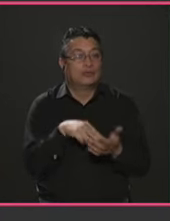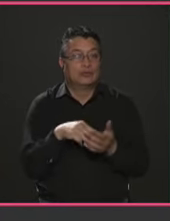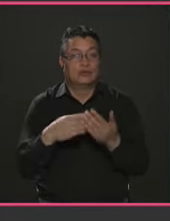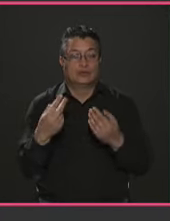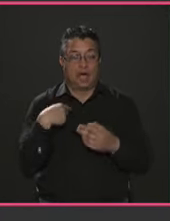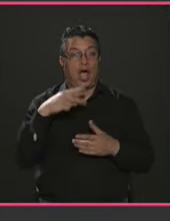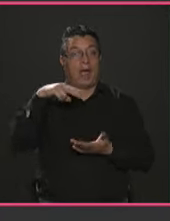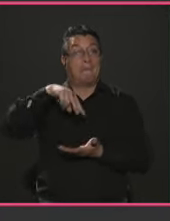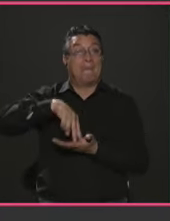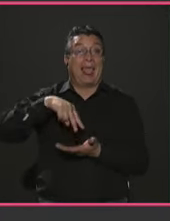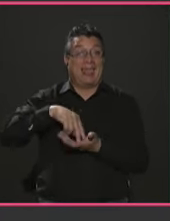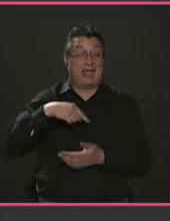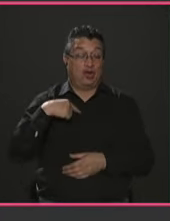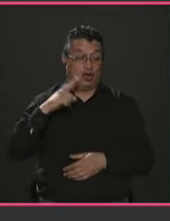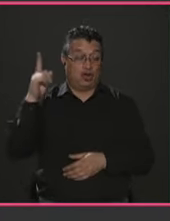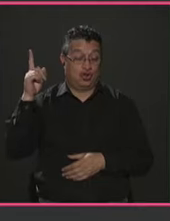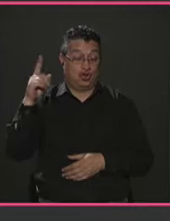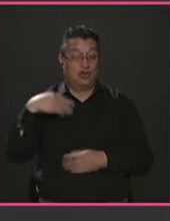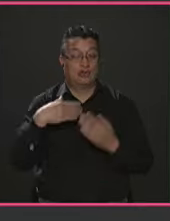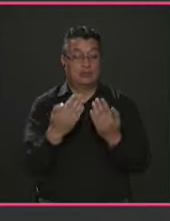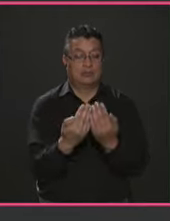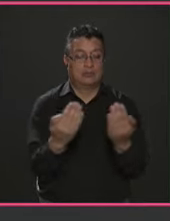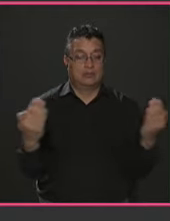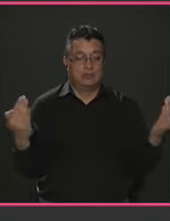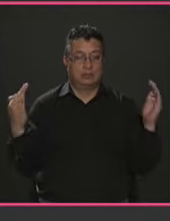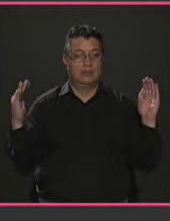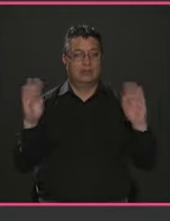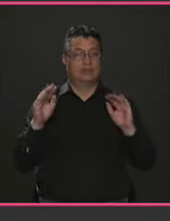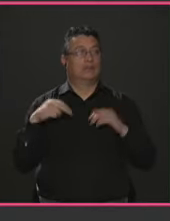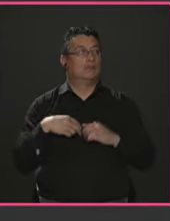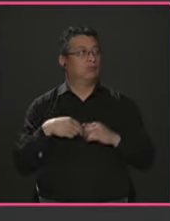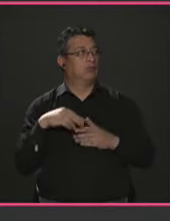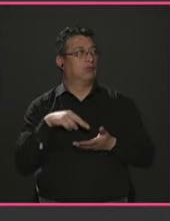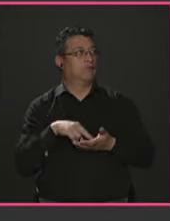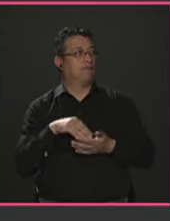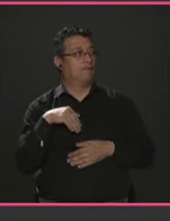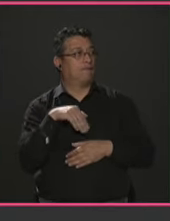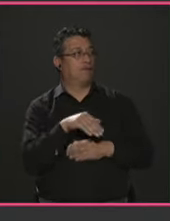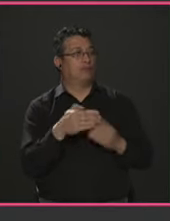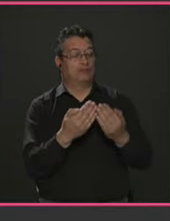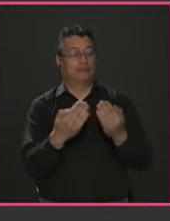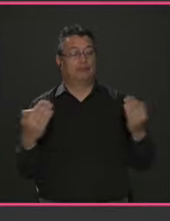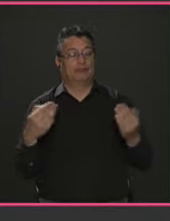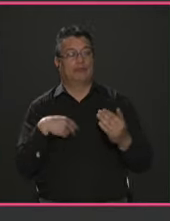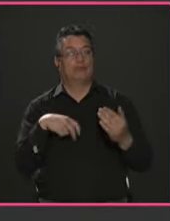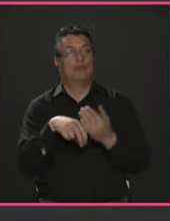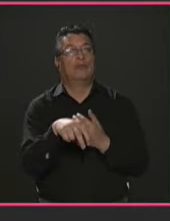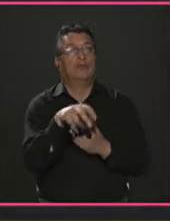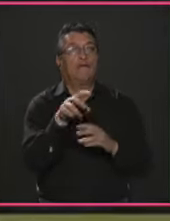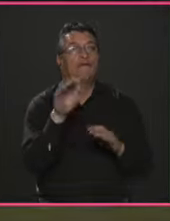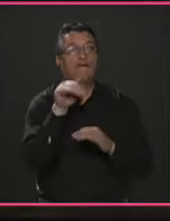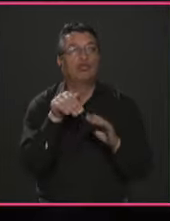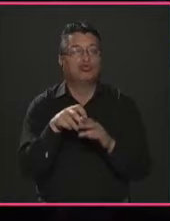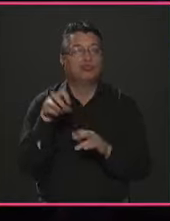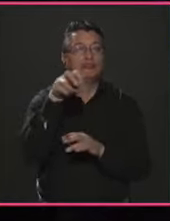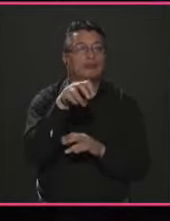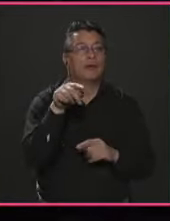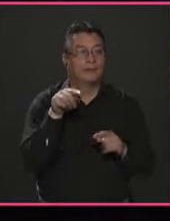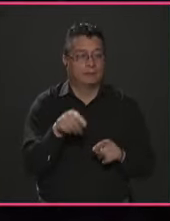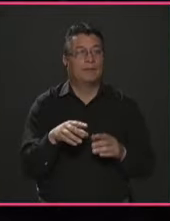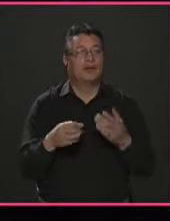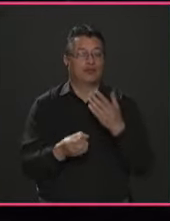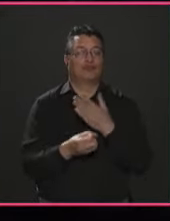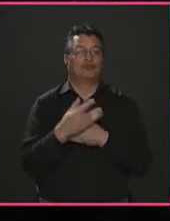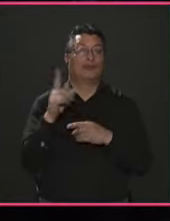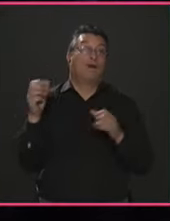paradas que son indoor Para esperar al bus y también abre la puerta a nuevas posibilidades de lo que es una parada